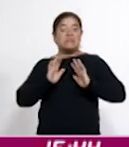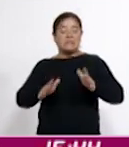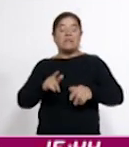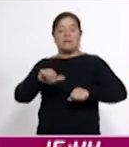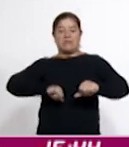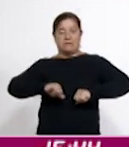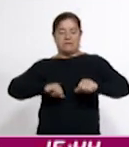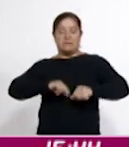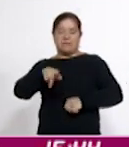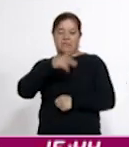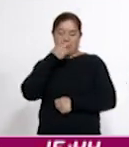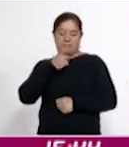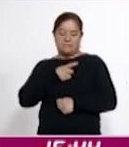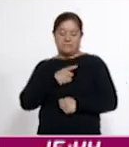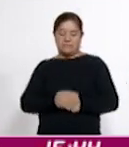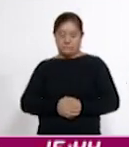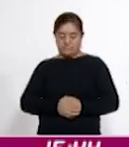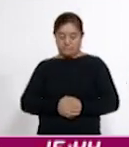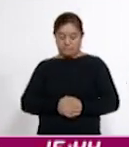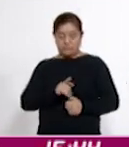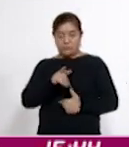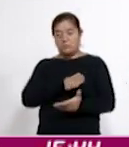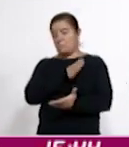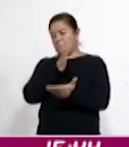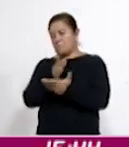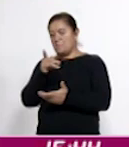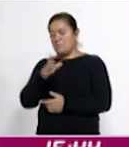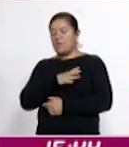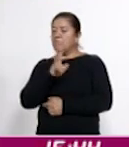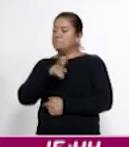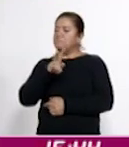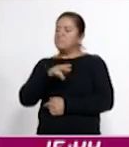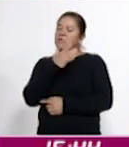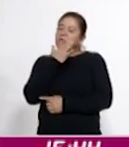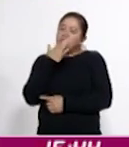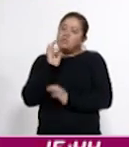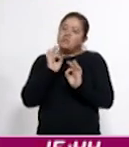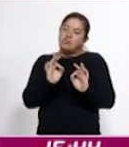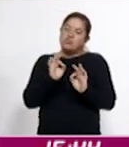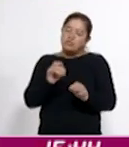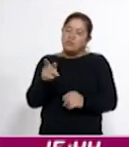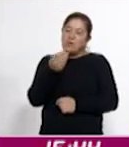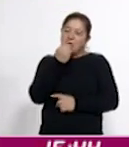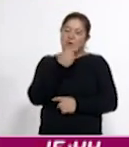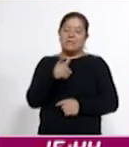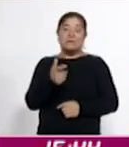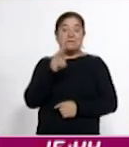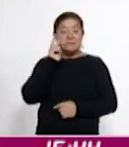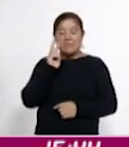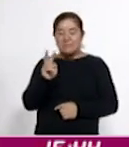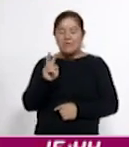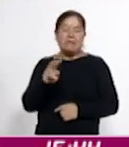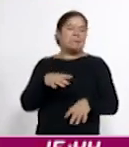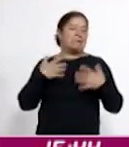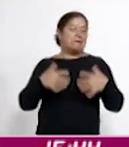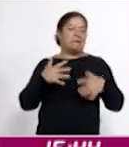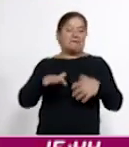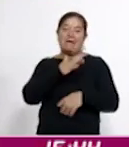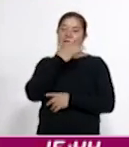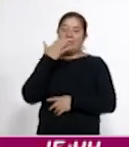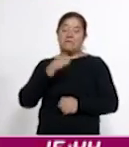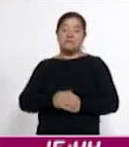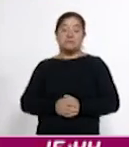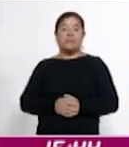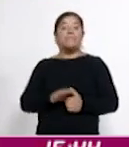como nos decían, para que se dé una vuelta y de verdad se agasaje con estos platillos que a simple vista se ve exquisitos. Pues le